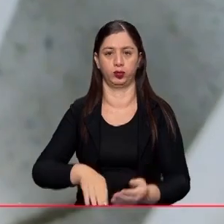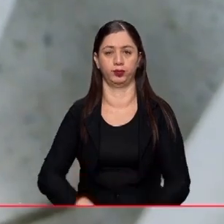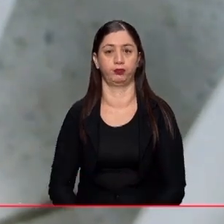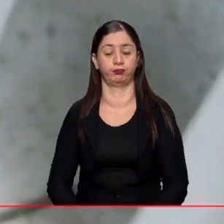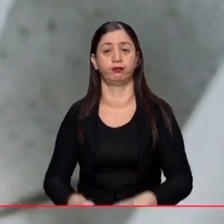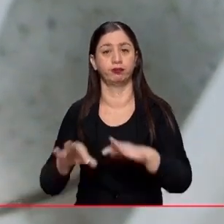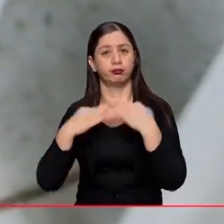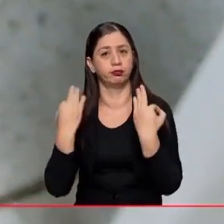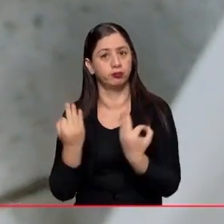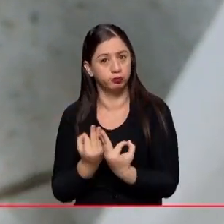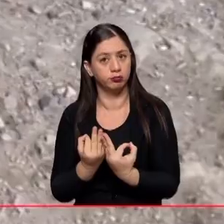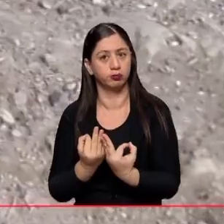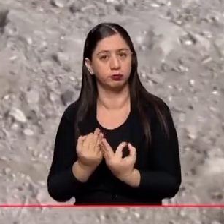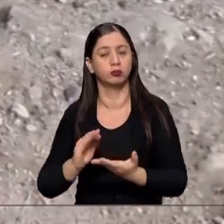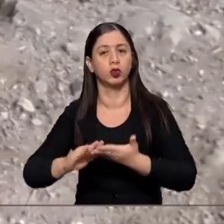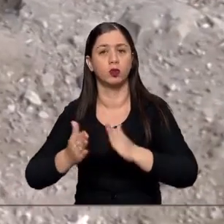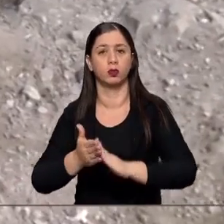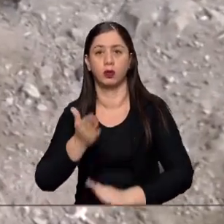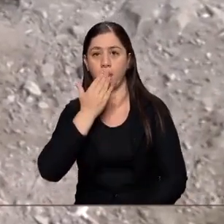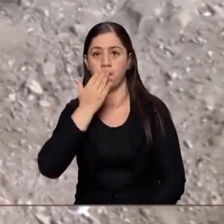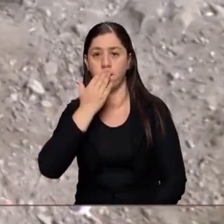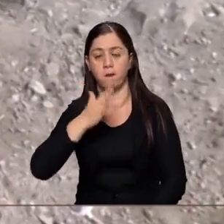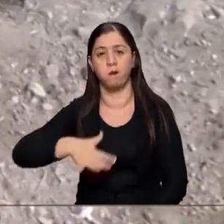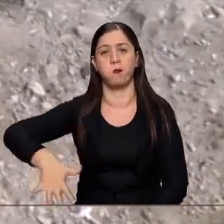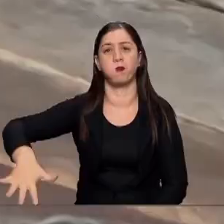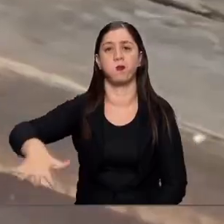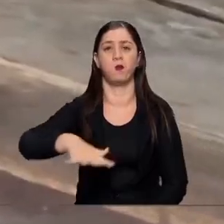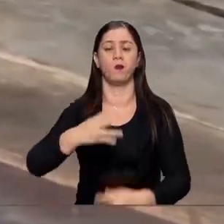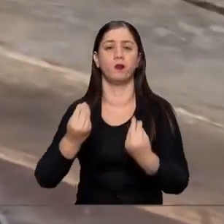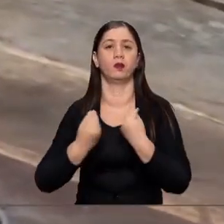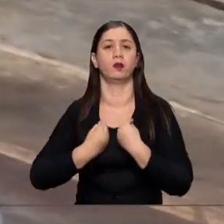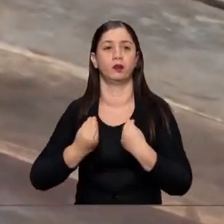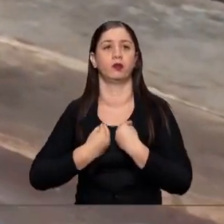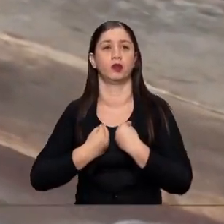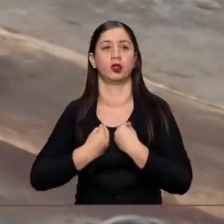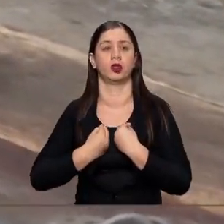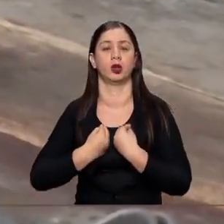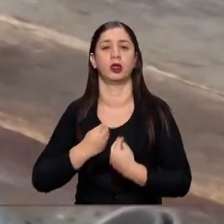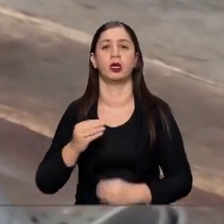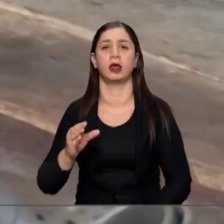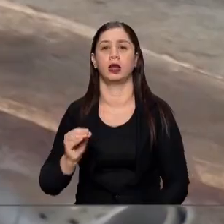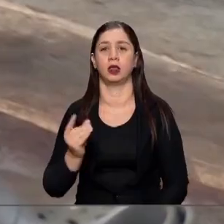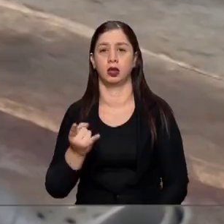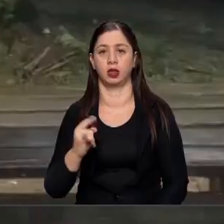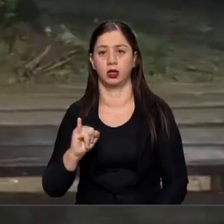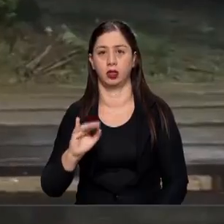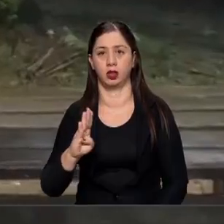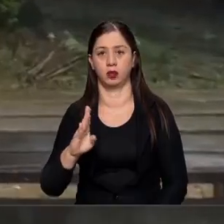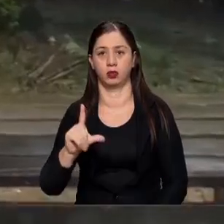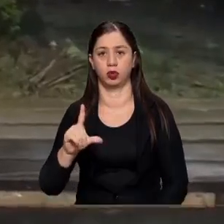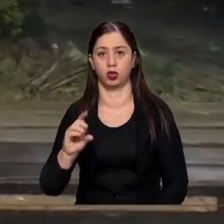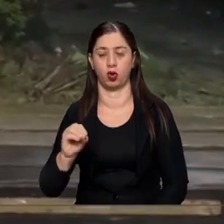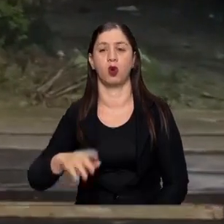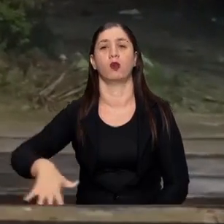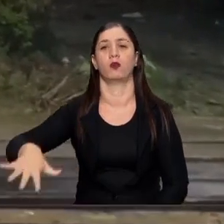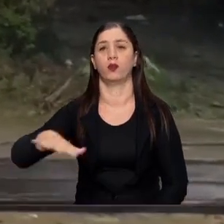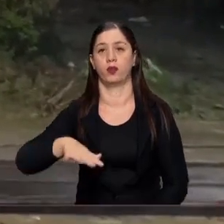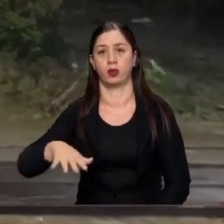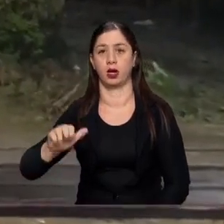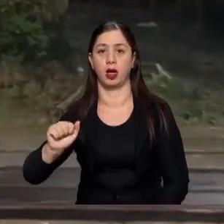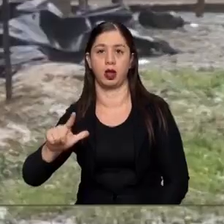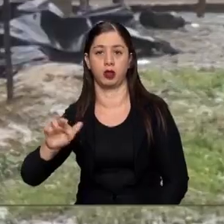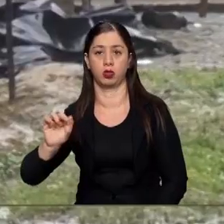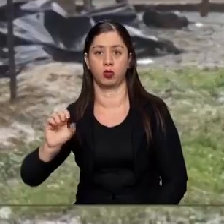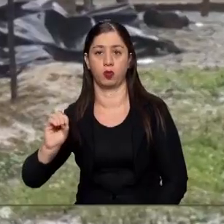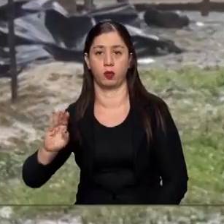La familia hace parte de la comunidad indígena Pandocito, que se encuentra asentada en un barrio en Quibdó, tras desplazarse del Alto Baudó. Según la historia